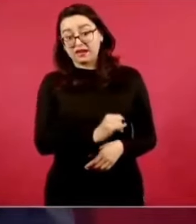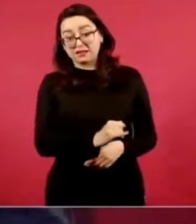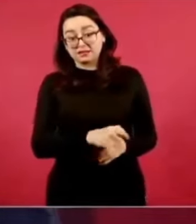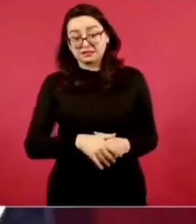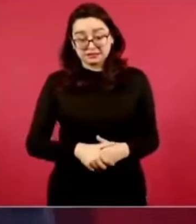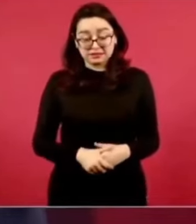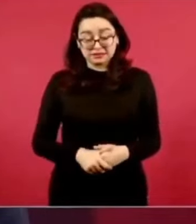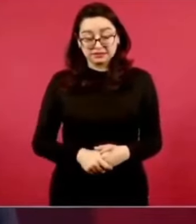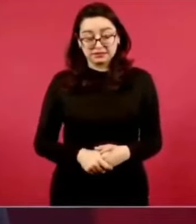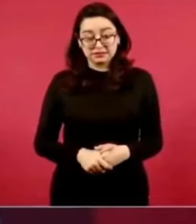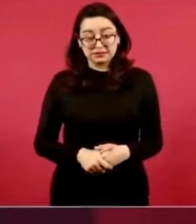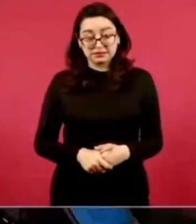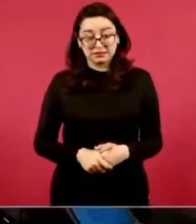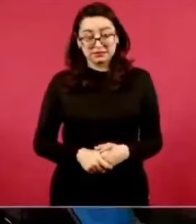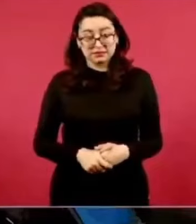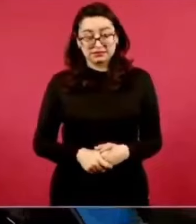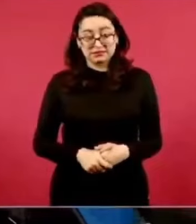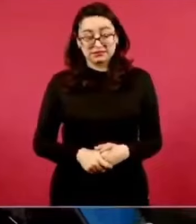Y